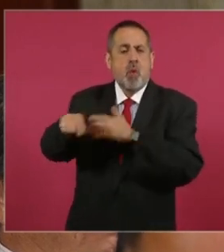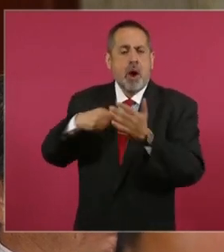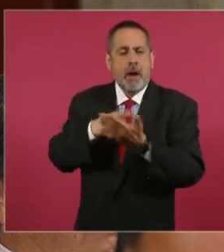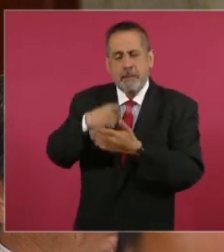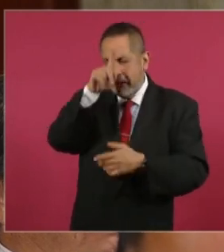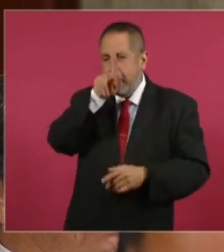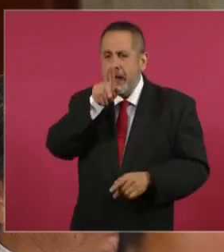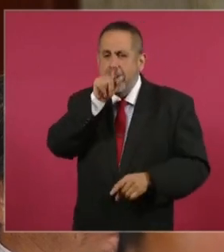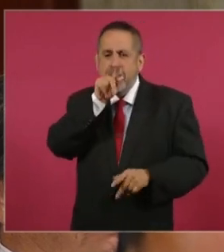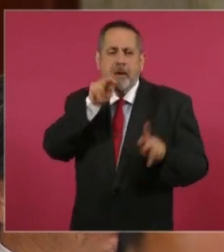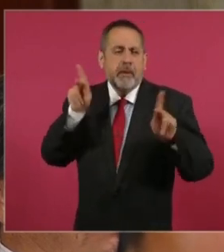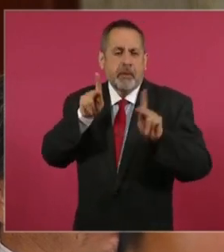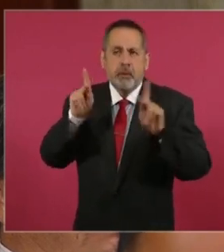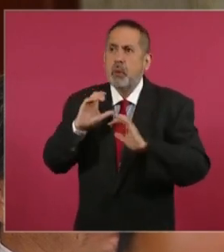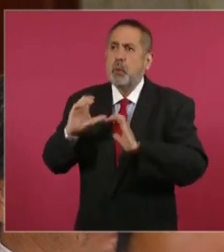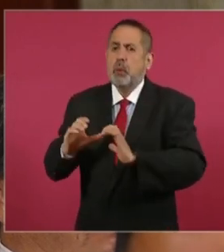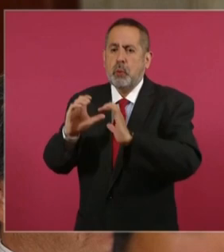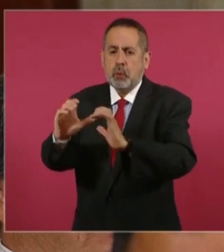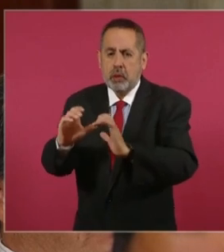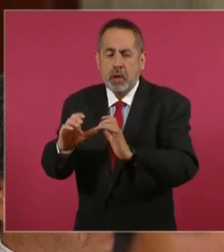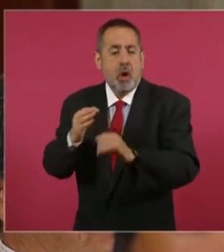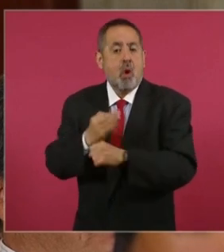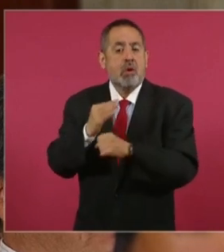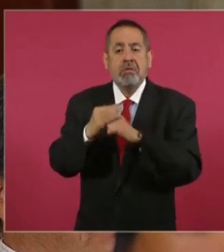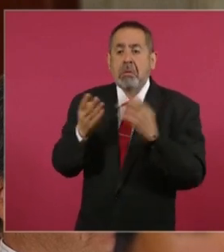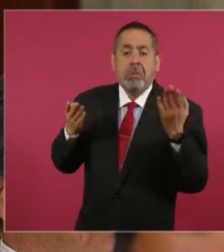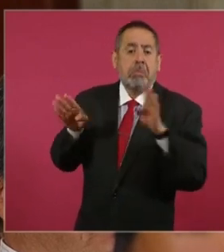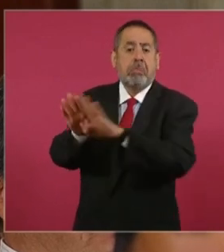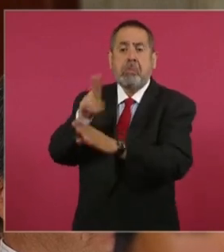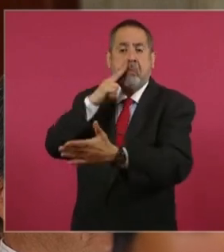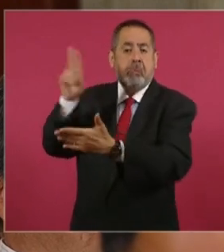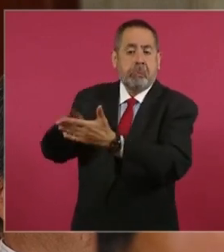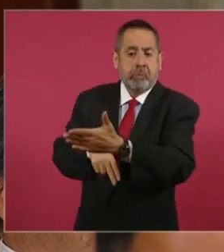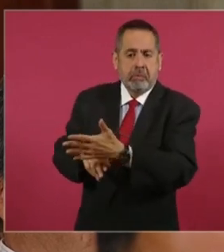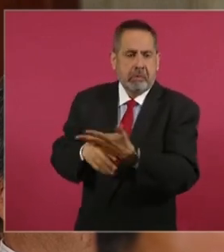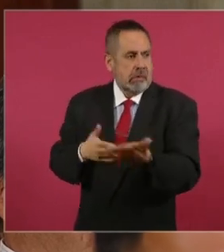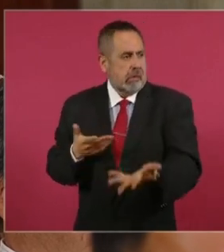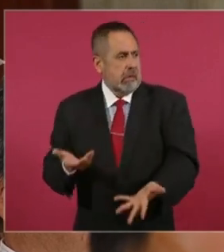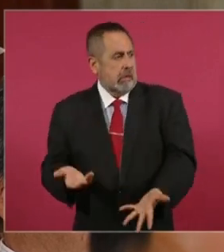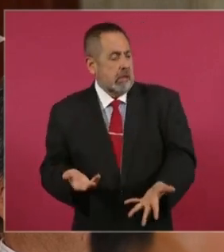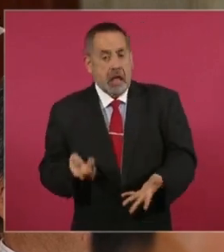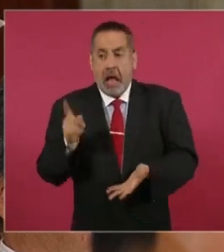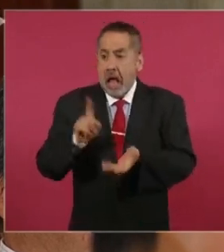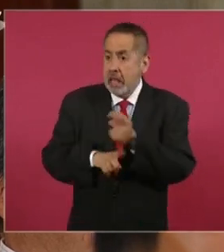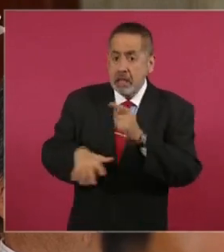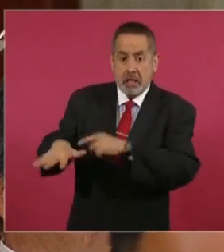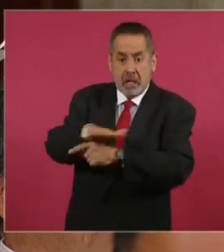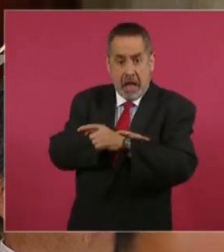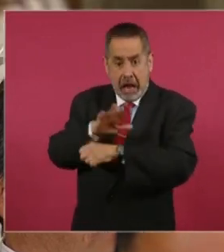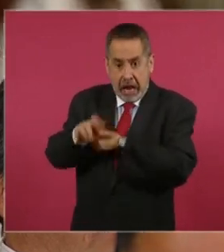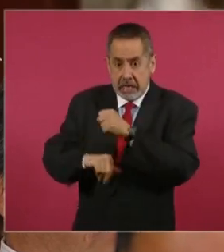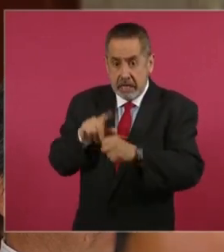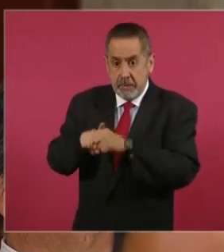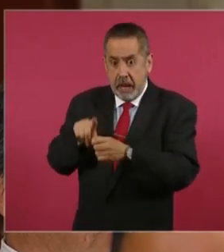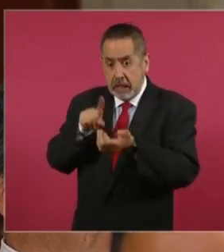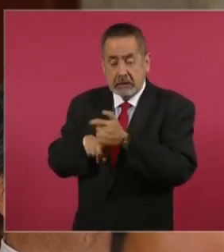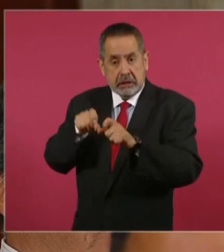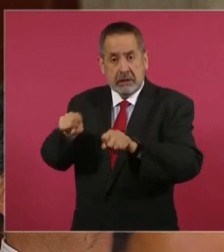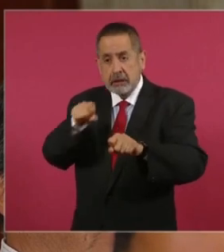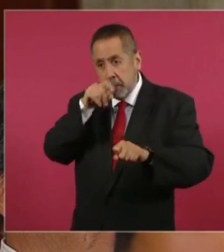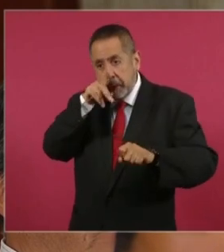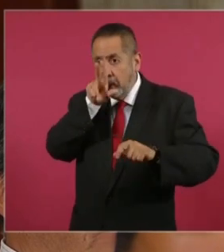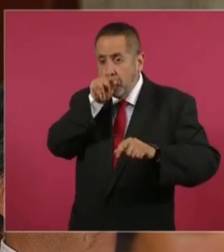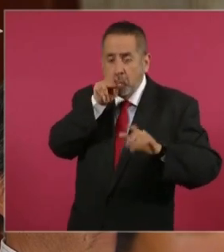cuya impugnación ante la profepa duerme el sueño de los justos. Actualmente la vida y destino de los animales del nido